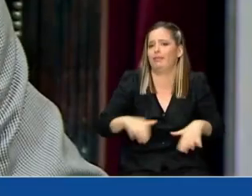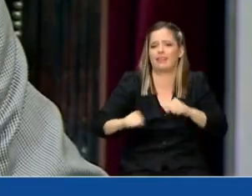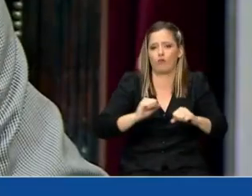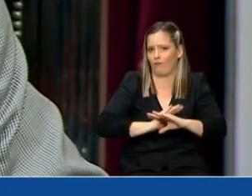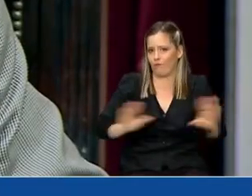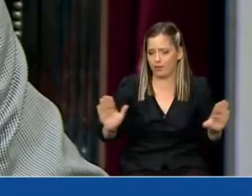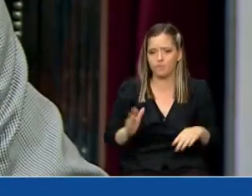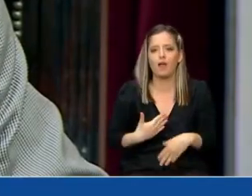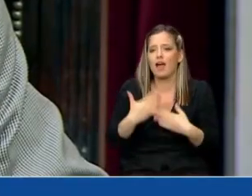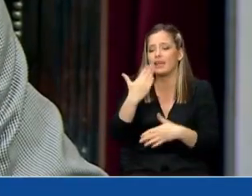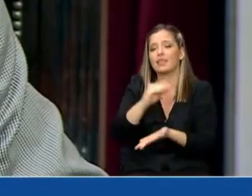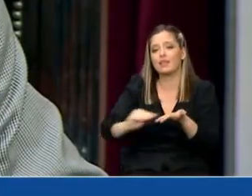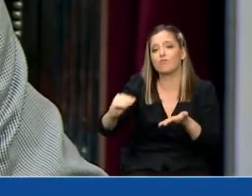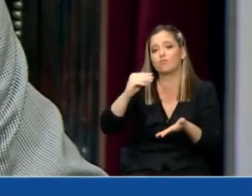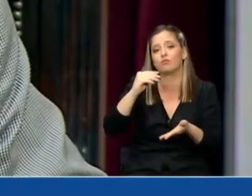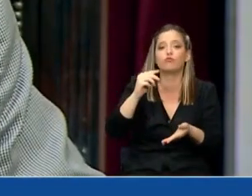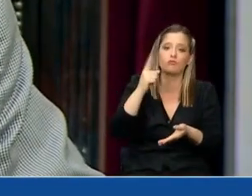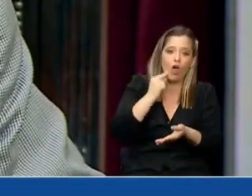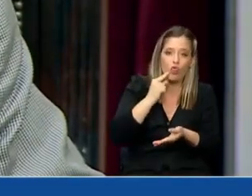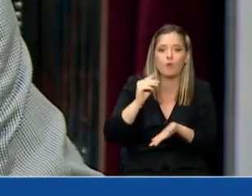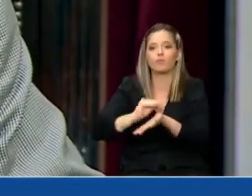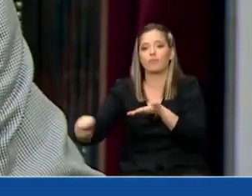Tiene la palabra la diputada Sabrina Ahmed.